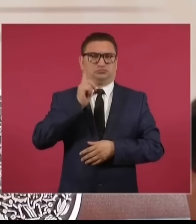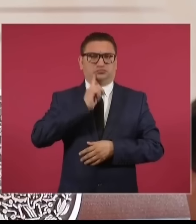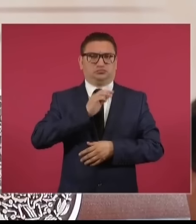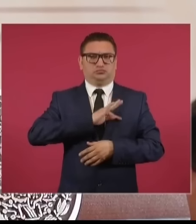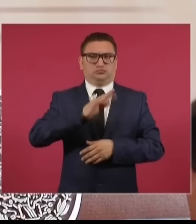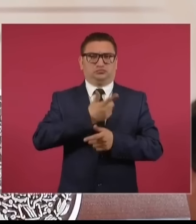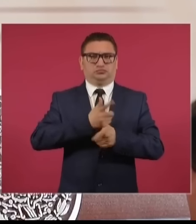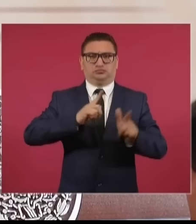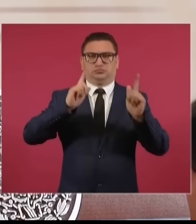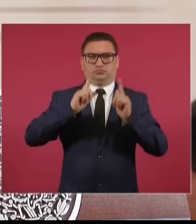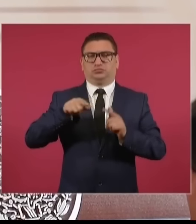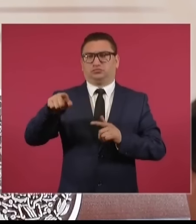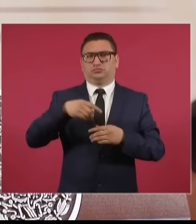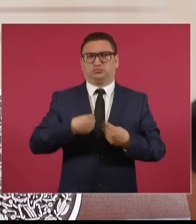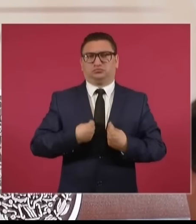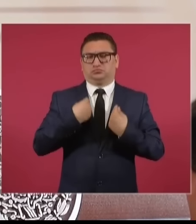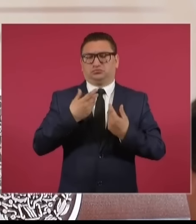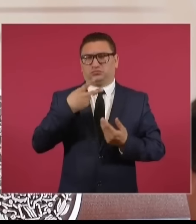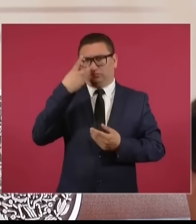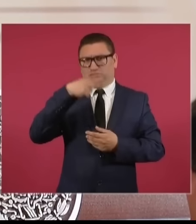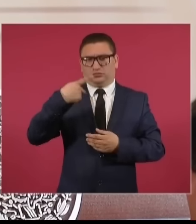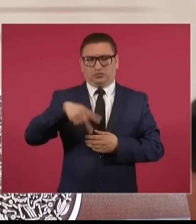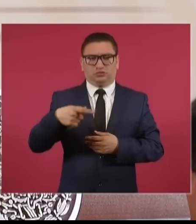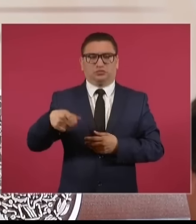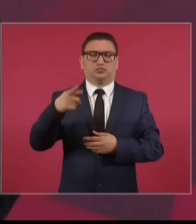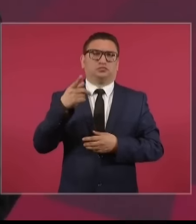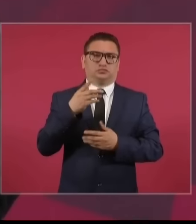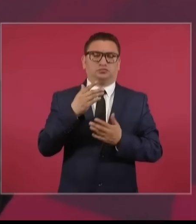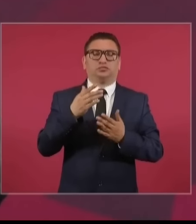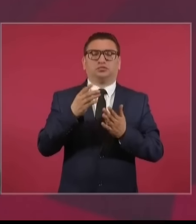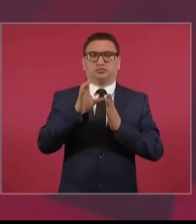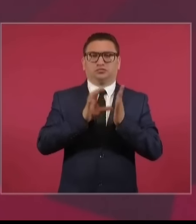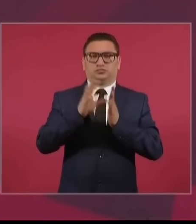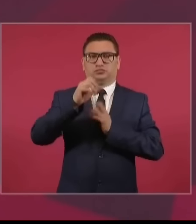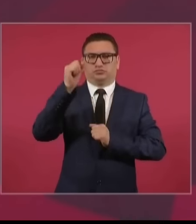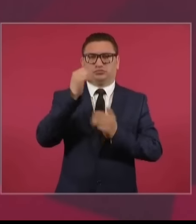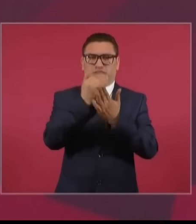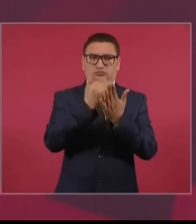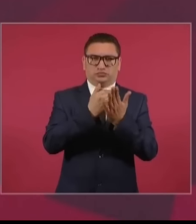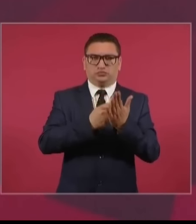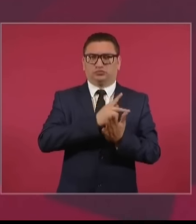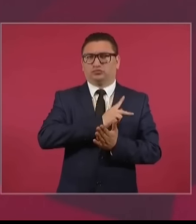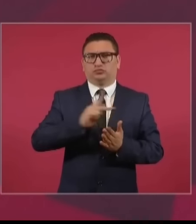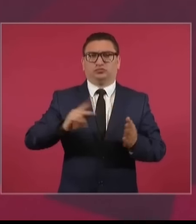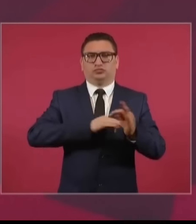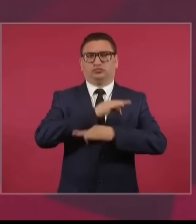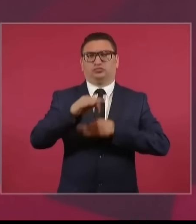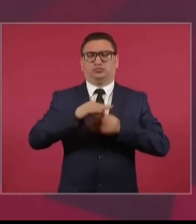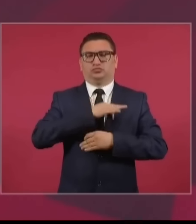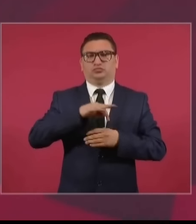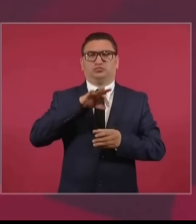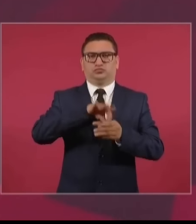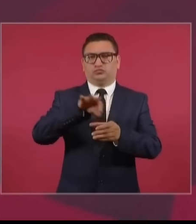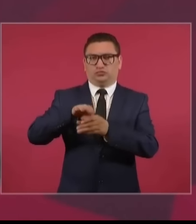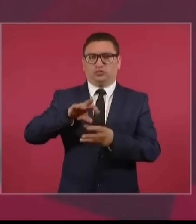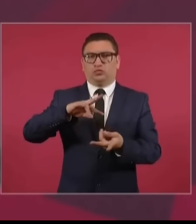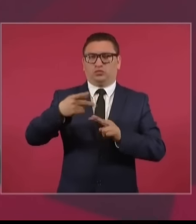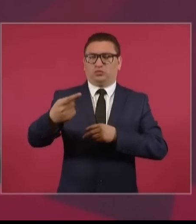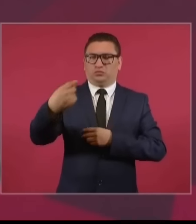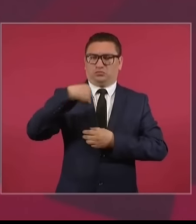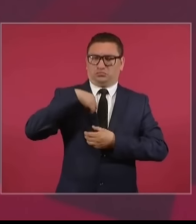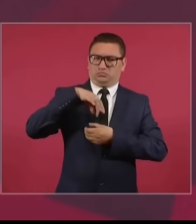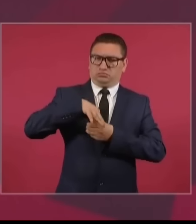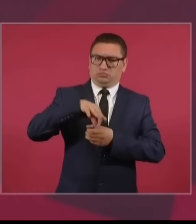cuyas dependencias se han encargado de contestar a respuestas de acceso a la información, que hay que reservar los datos porque son de seguridad nacional, o que ellos